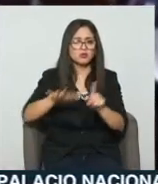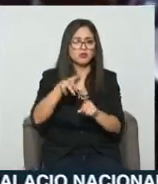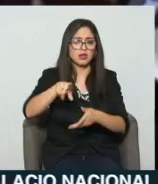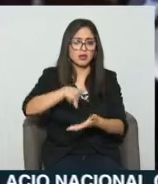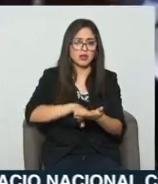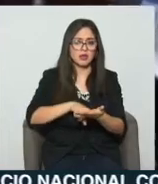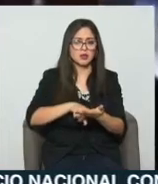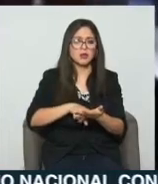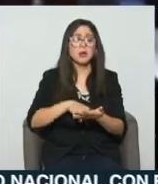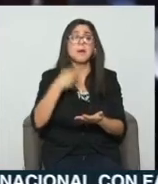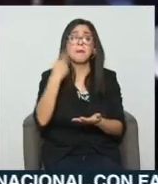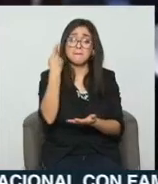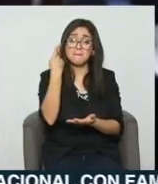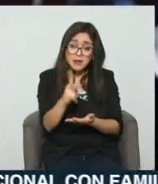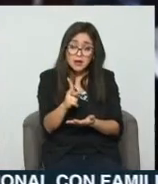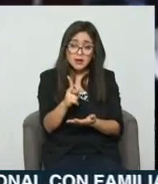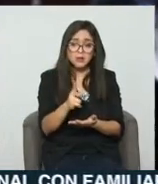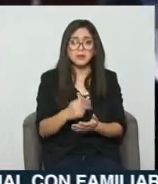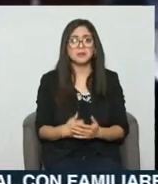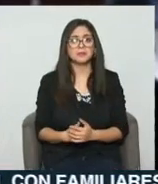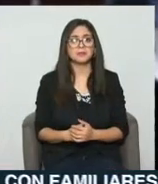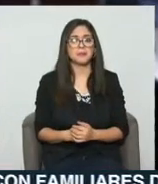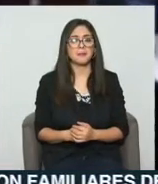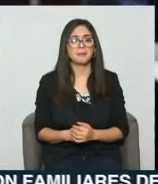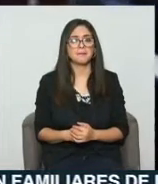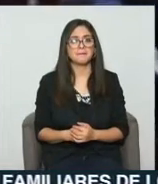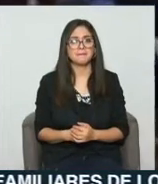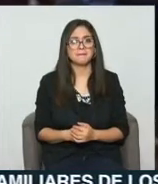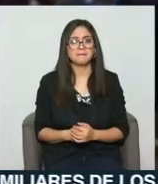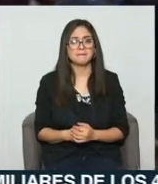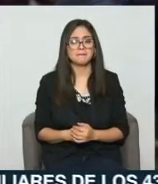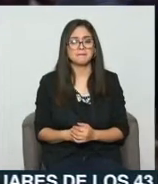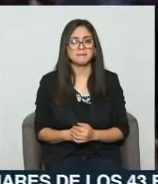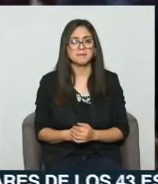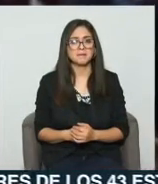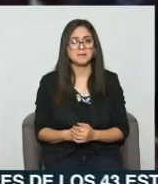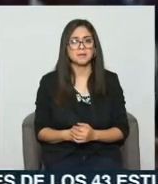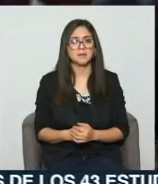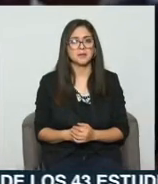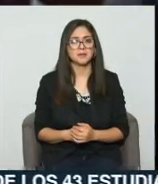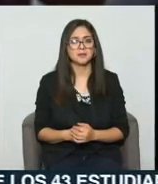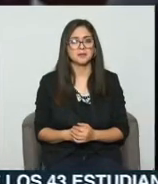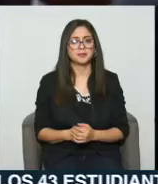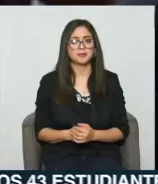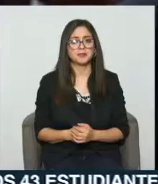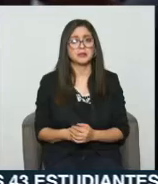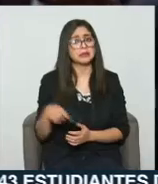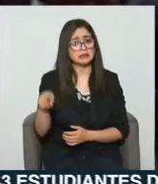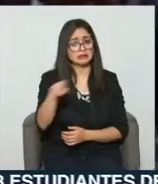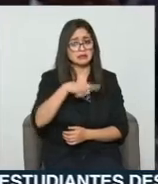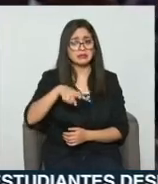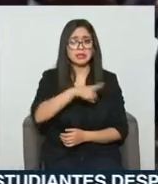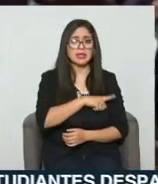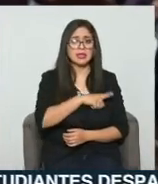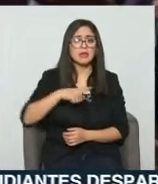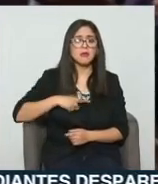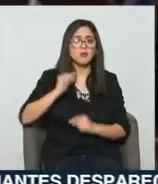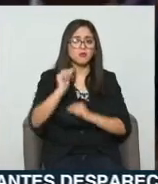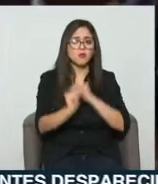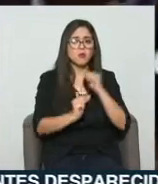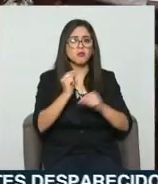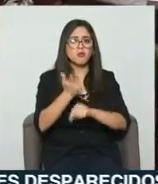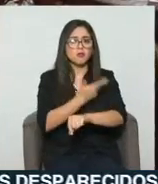institución. De tal manera que tenemos que esperar el proceso y estar muy atentos de cómo